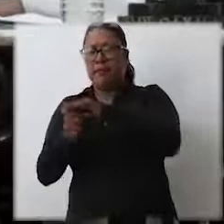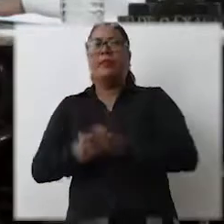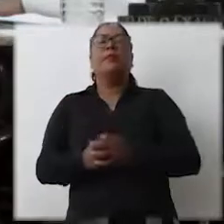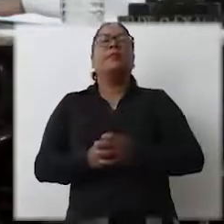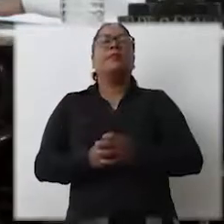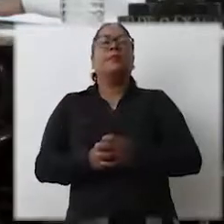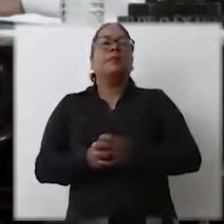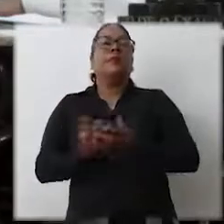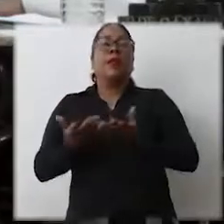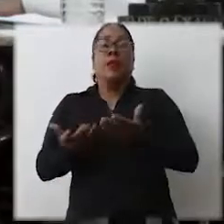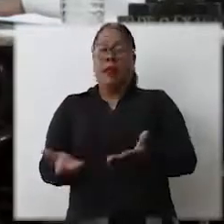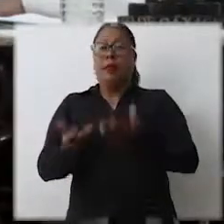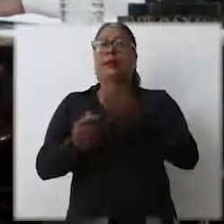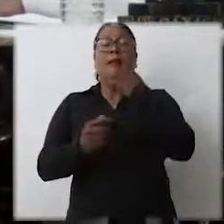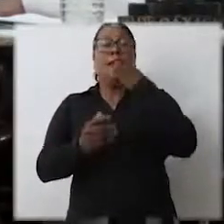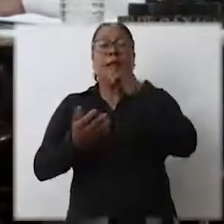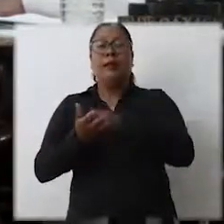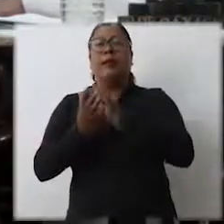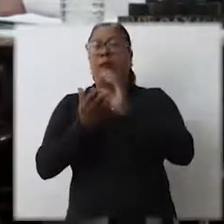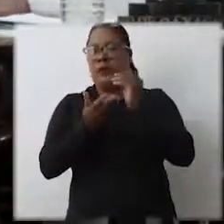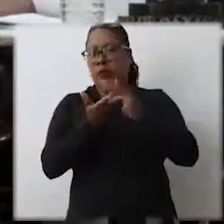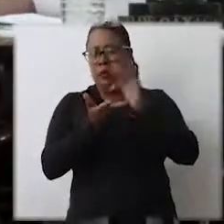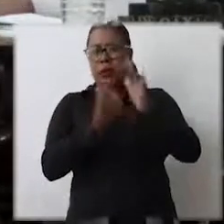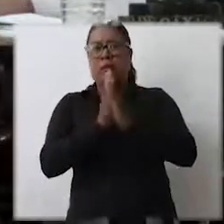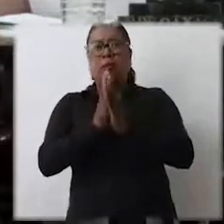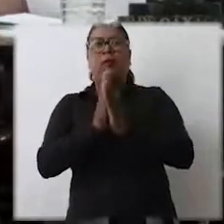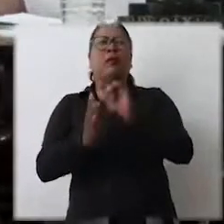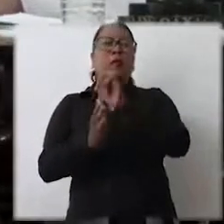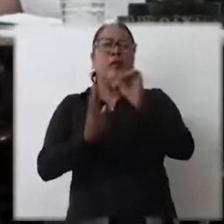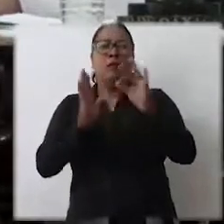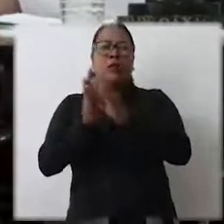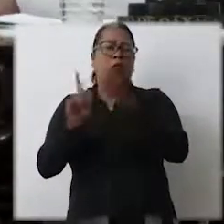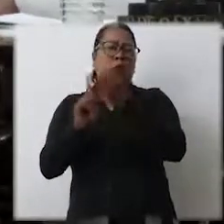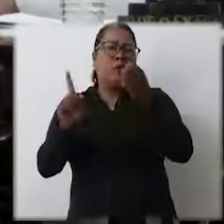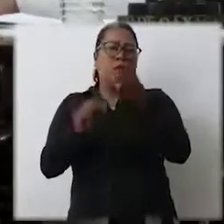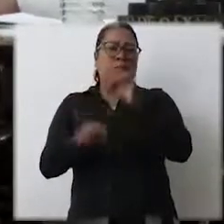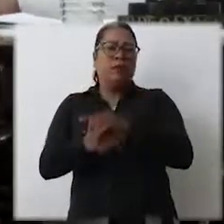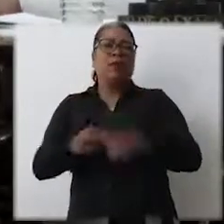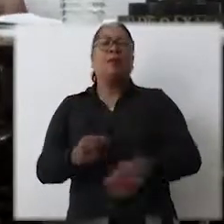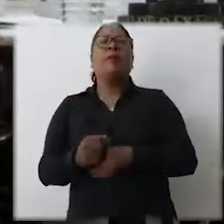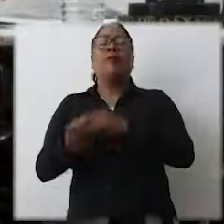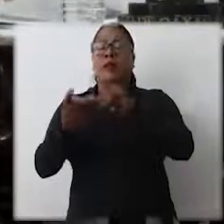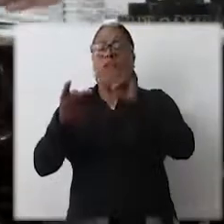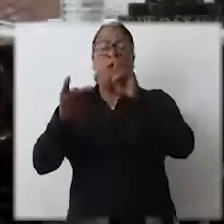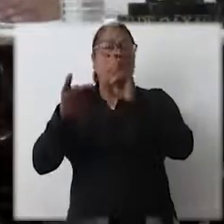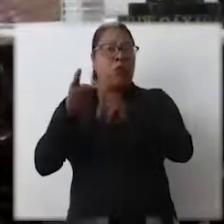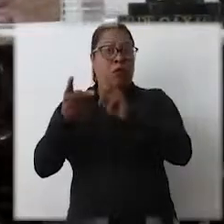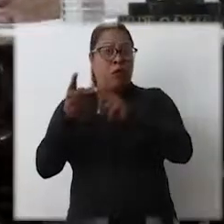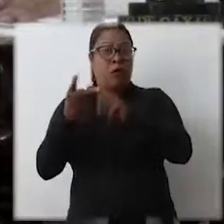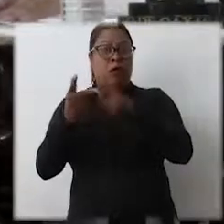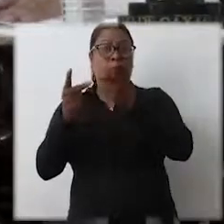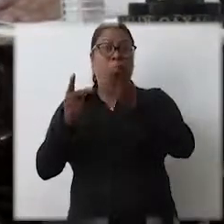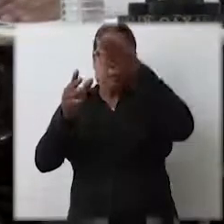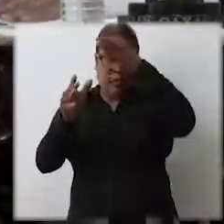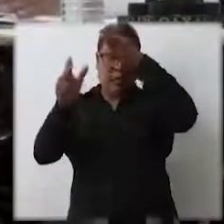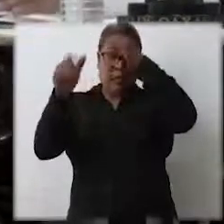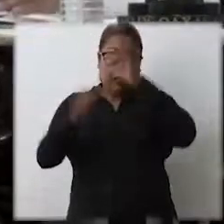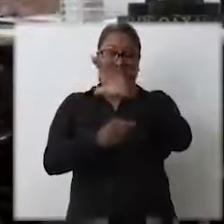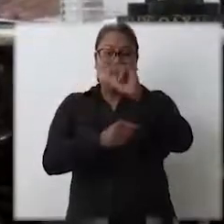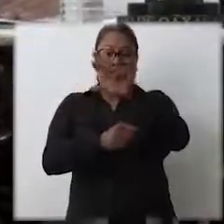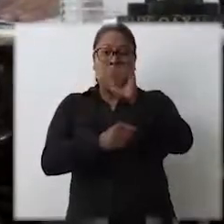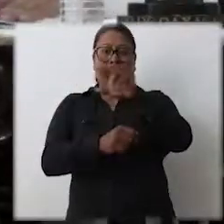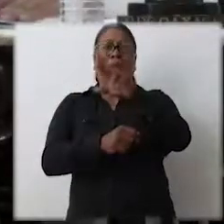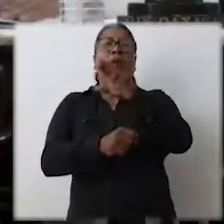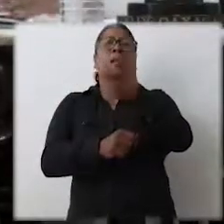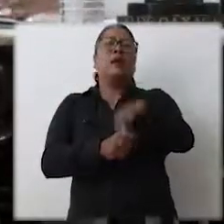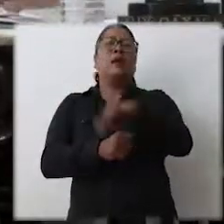Francisco Martínez Neri, por medio del cual propone que se cree el Instituto Municipal de las Lenguas Indígenas y se